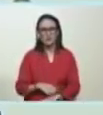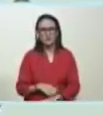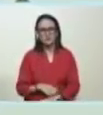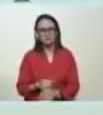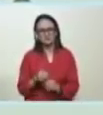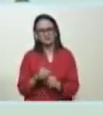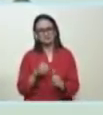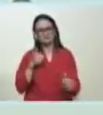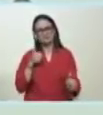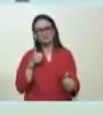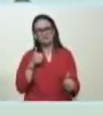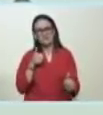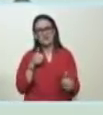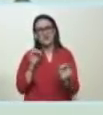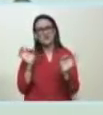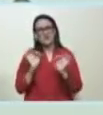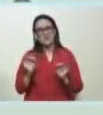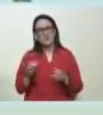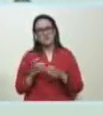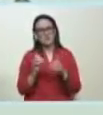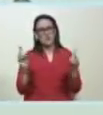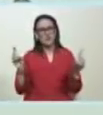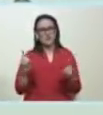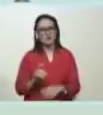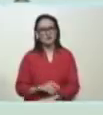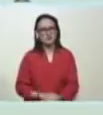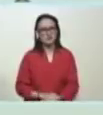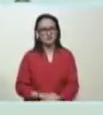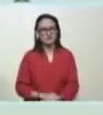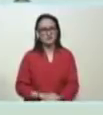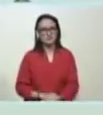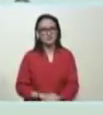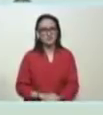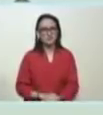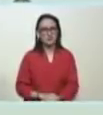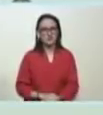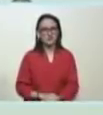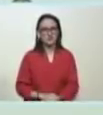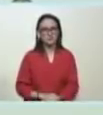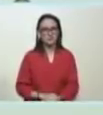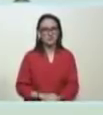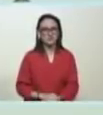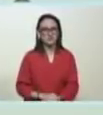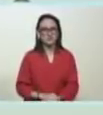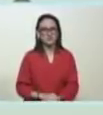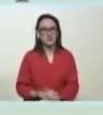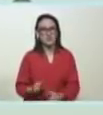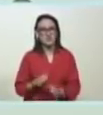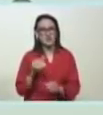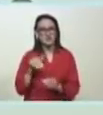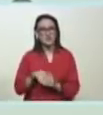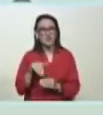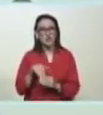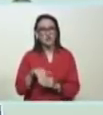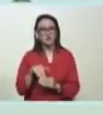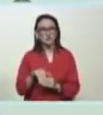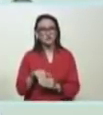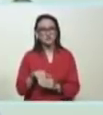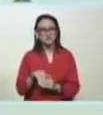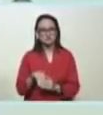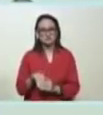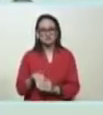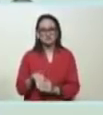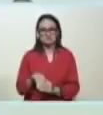de alejamiento del camino democrático, de alejamiento de la confrontación de ideas por la vía del voto, que